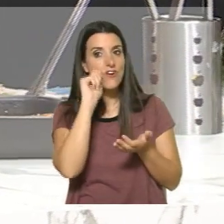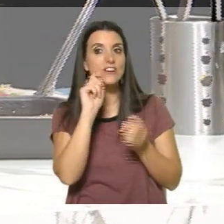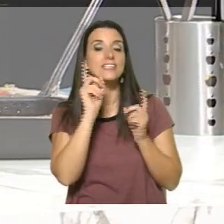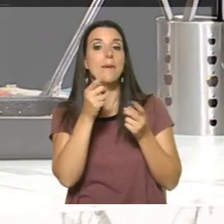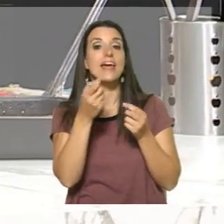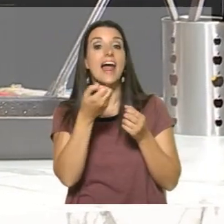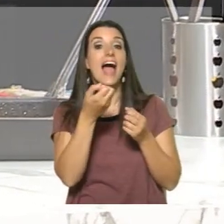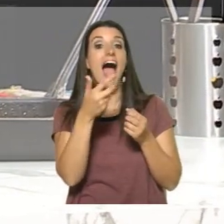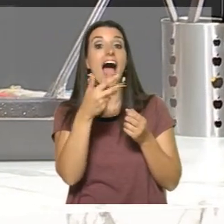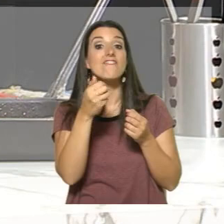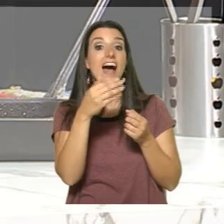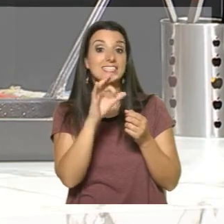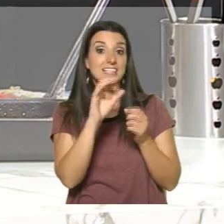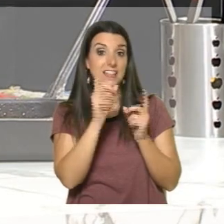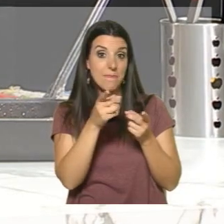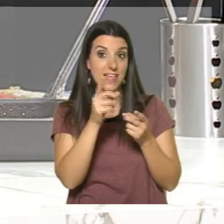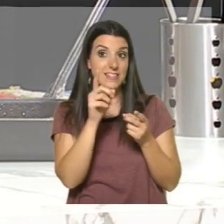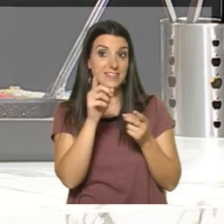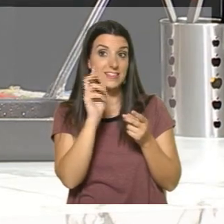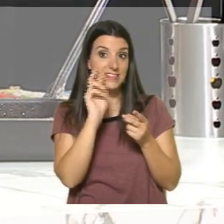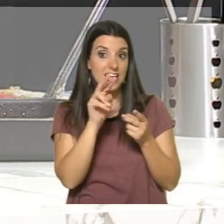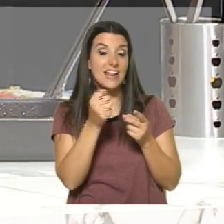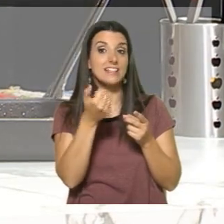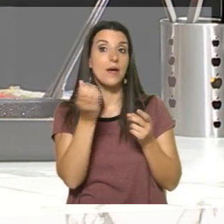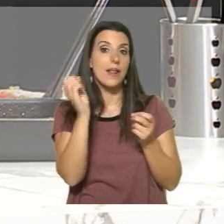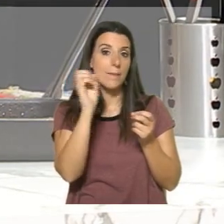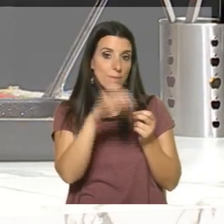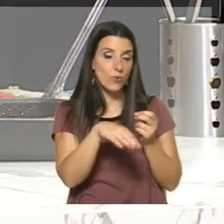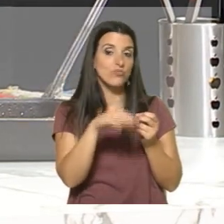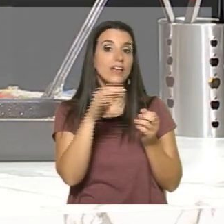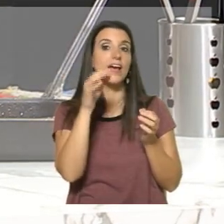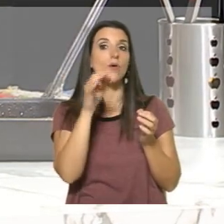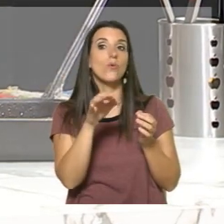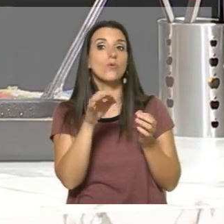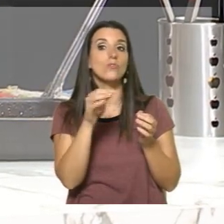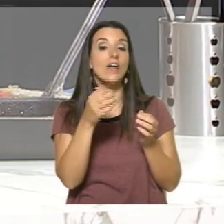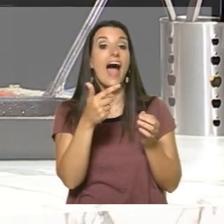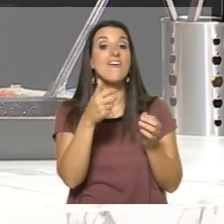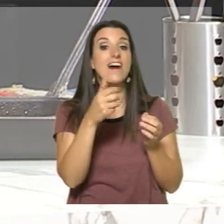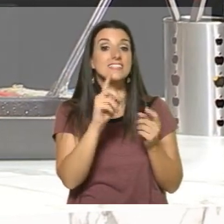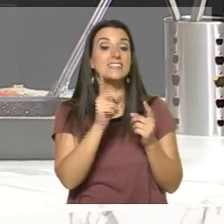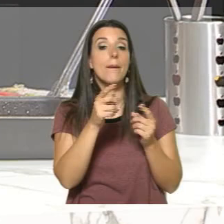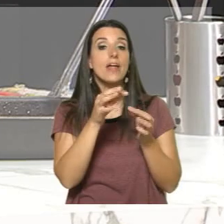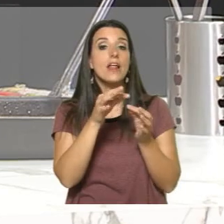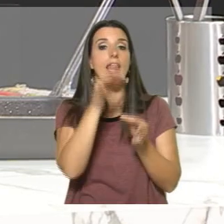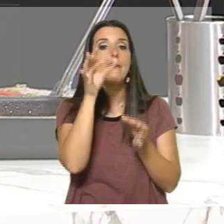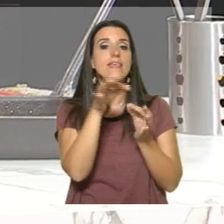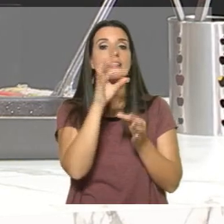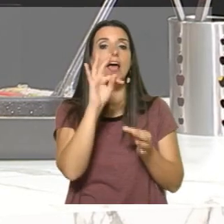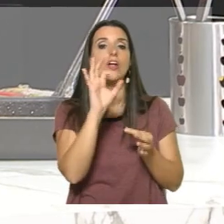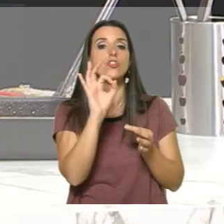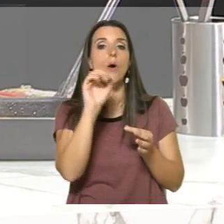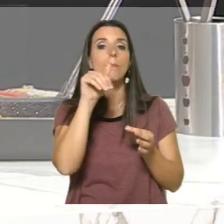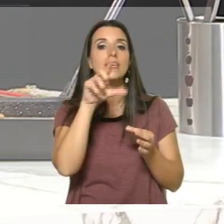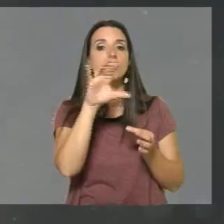habas. Ahora último, que ustedes no lo vieron, mientras que hacíamos estábamos en la nota, agregué habas y tomillo. Bien. ¿Ah? Y ahí